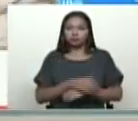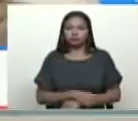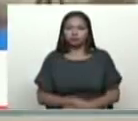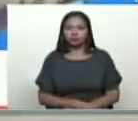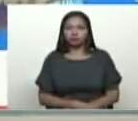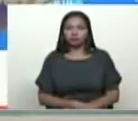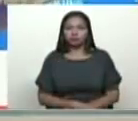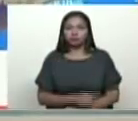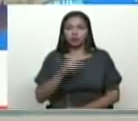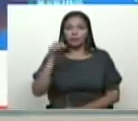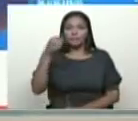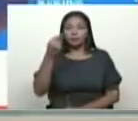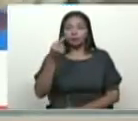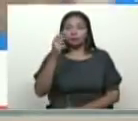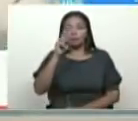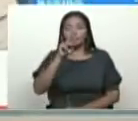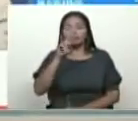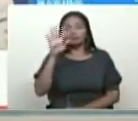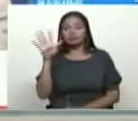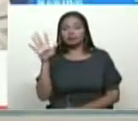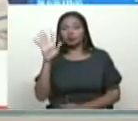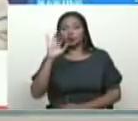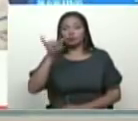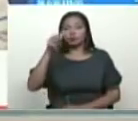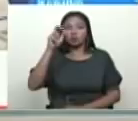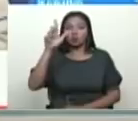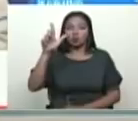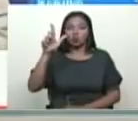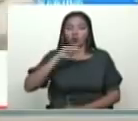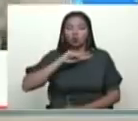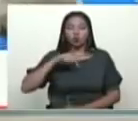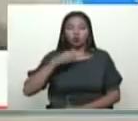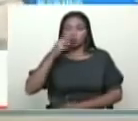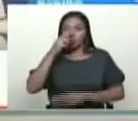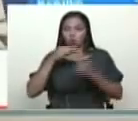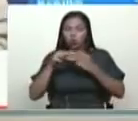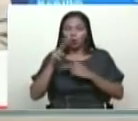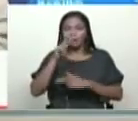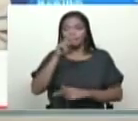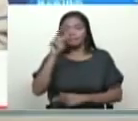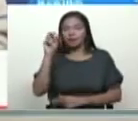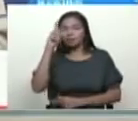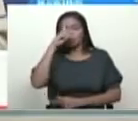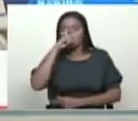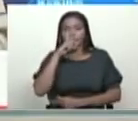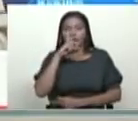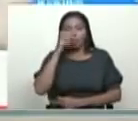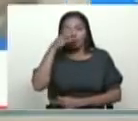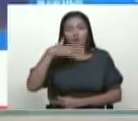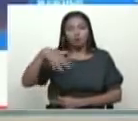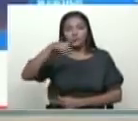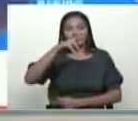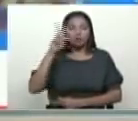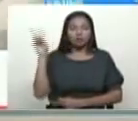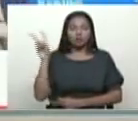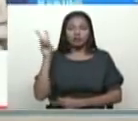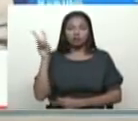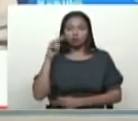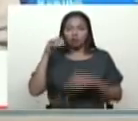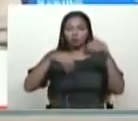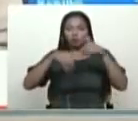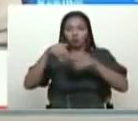El próximo 25 de julio vamos a conmemorar 20 años que el pueblo venezolano con su